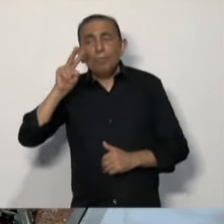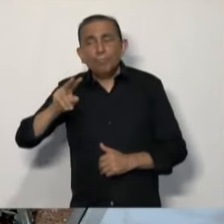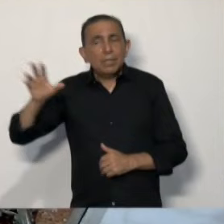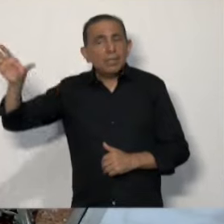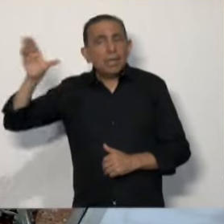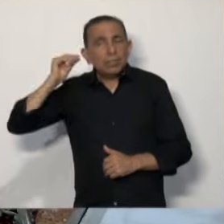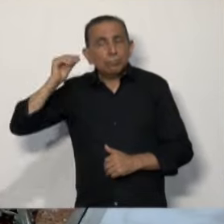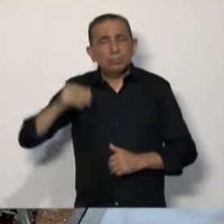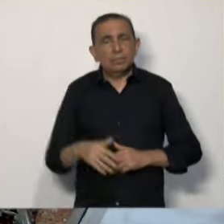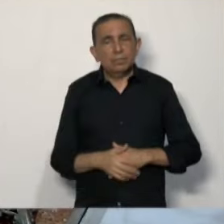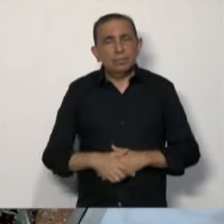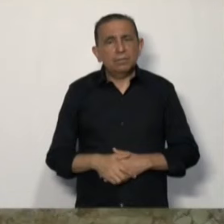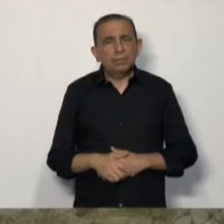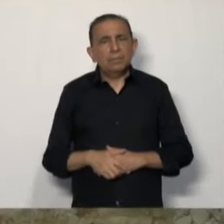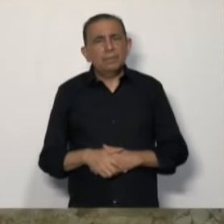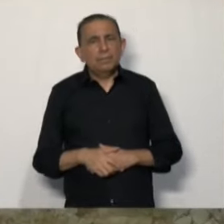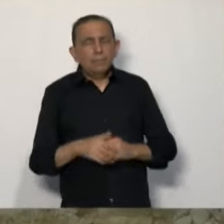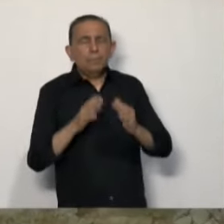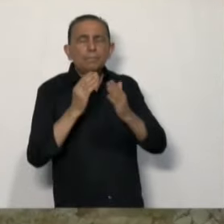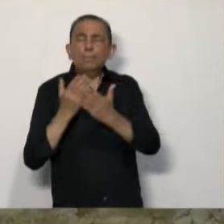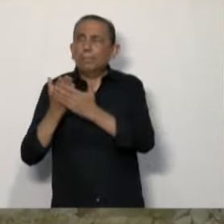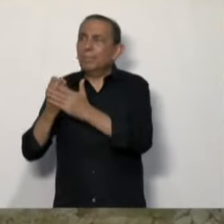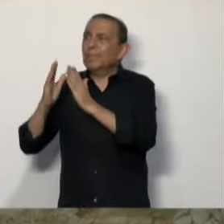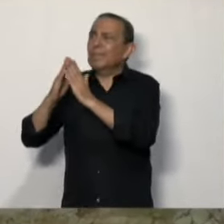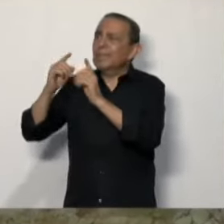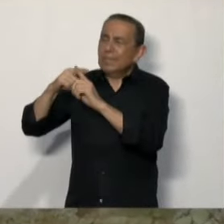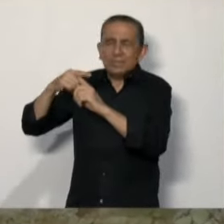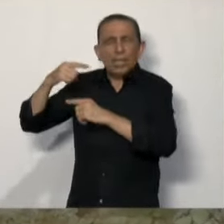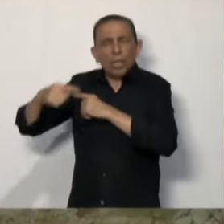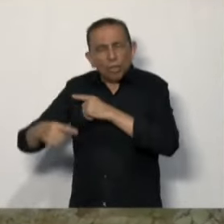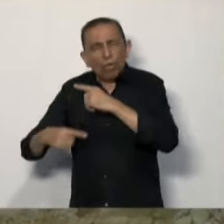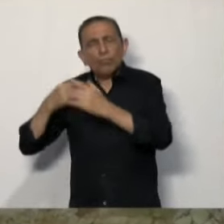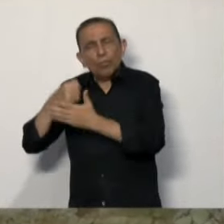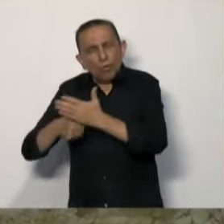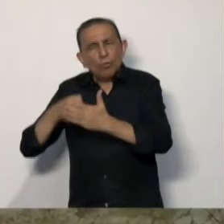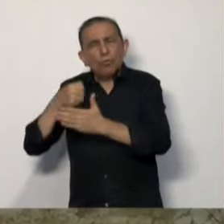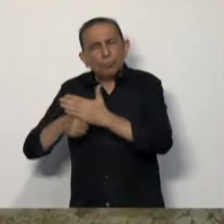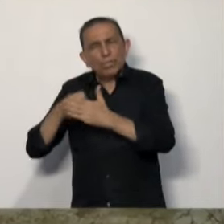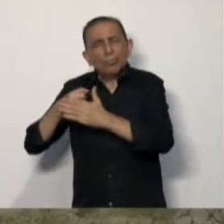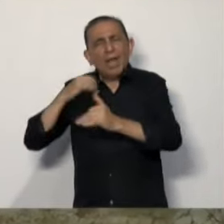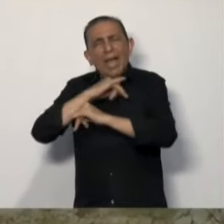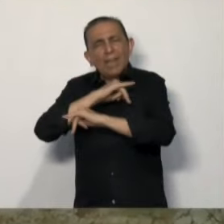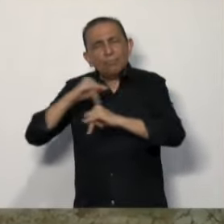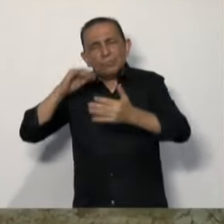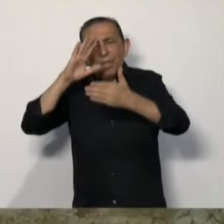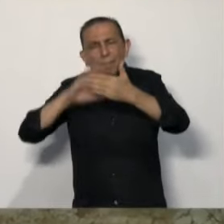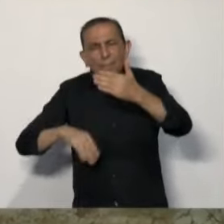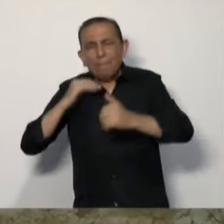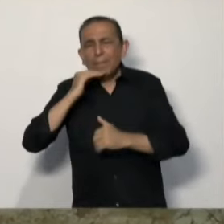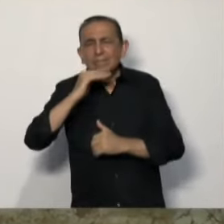pueblo. Por la Iglesia, para que continúe incansablemente anunciando el mensaje de